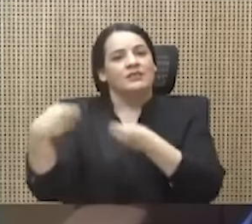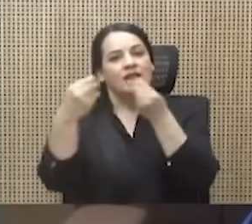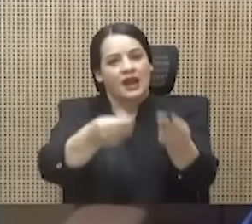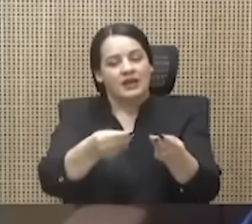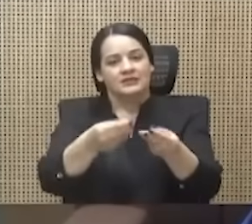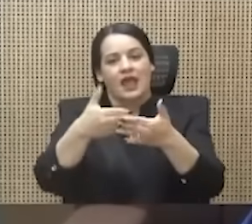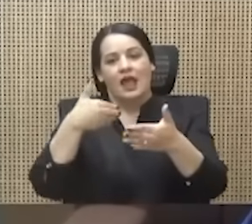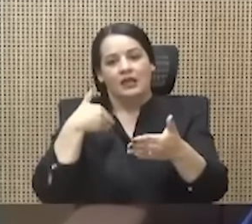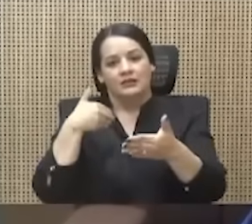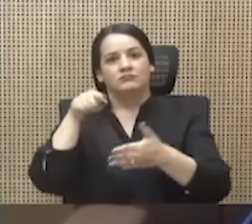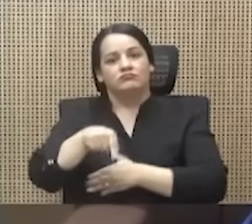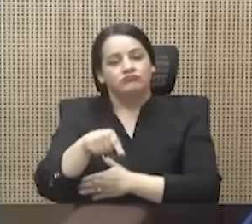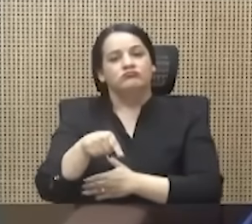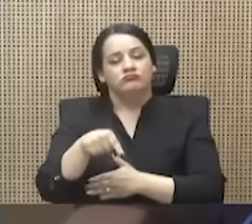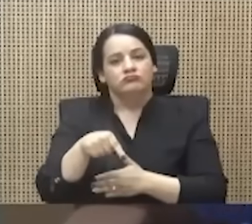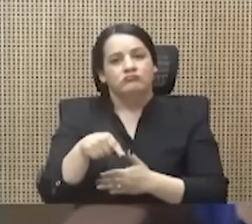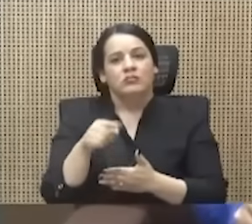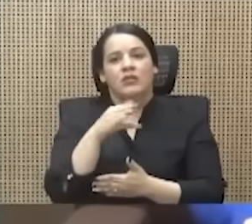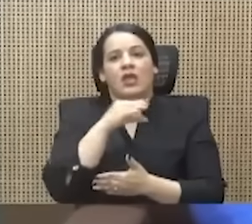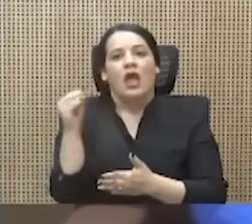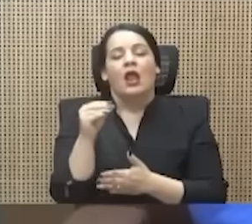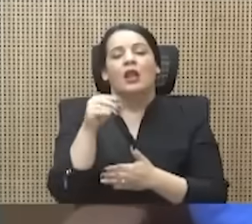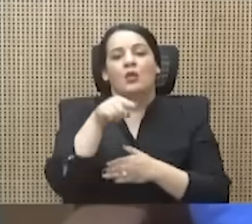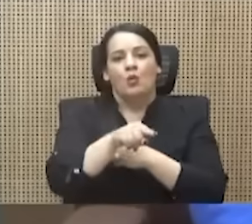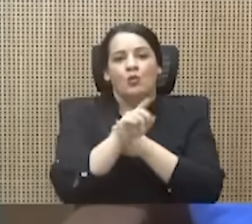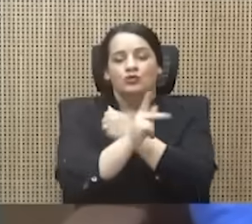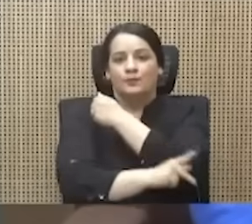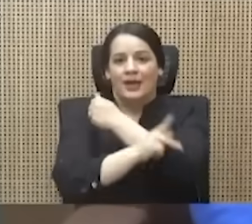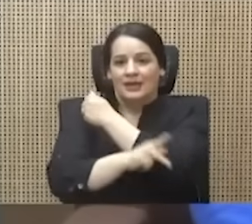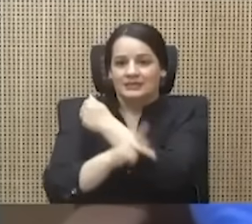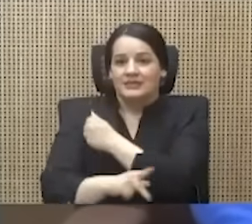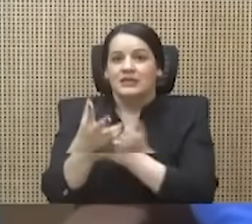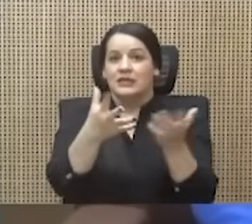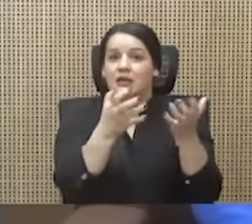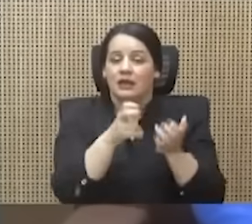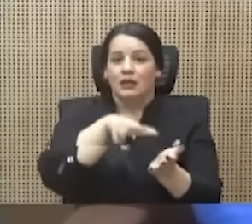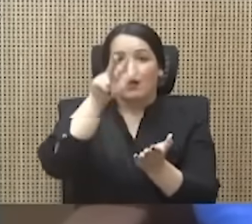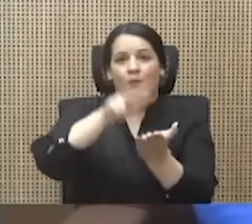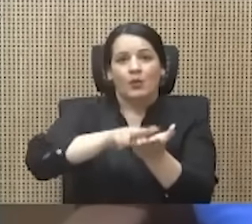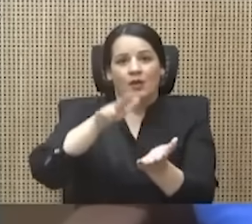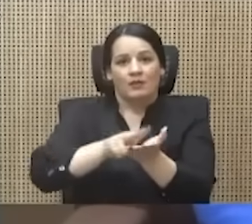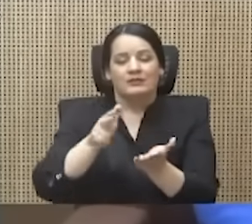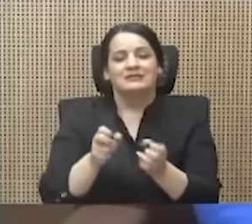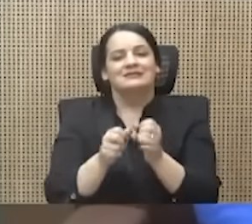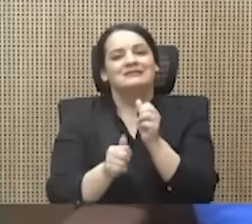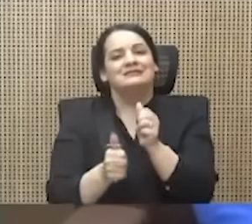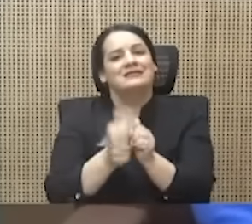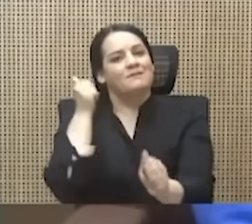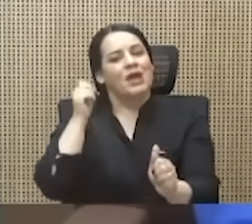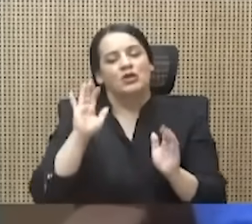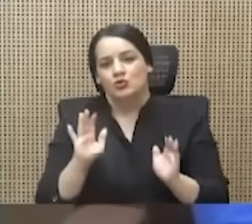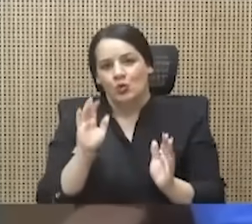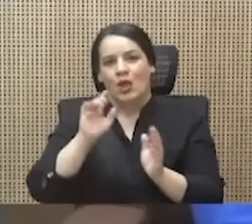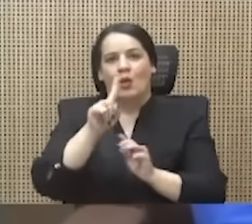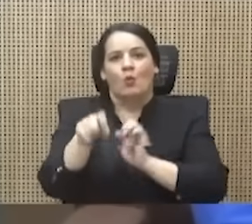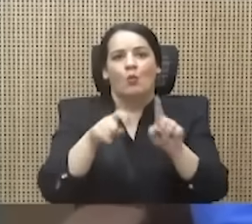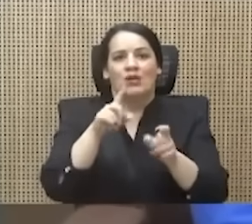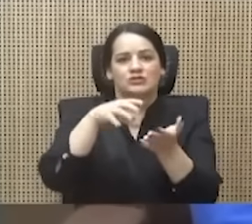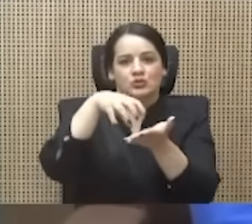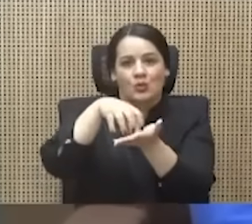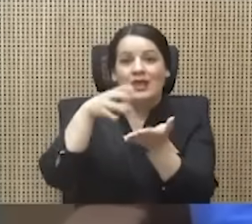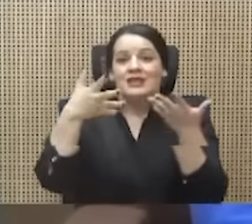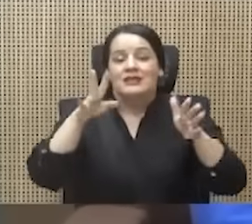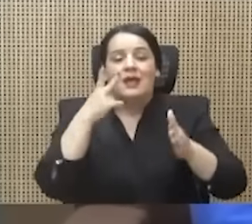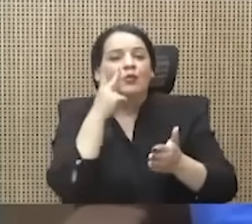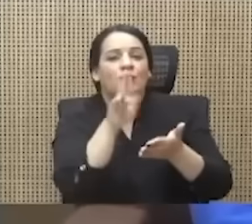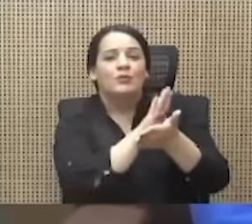miembros. Evidentemente, quieren que se apruebe sin mayor cuestionamiento. Pero ya hemos visto los borradores y está claro que con esto buscan